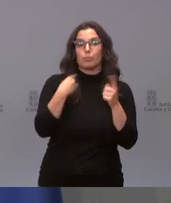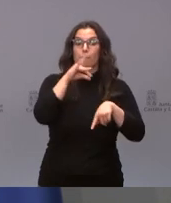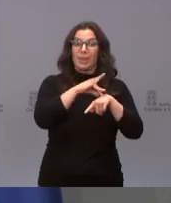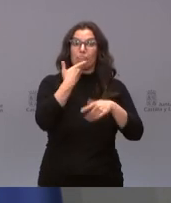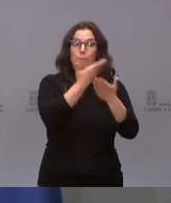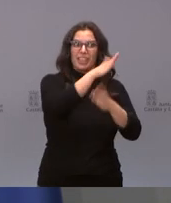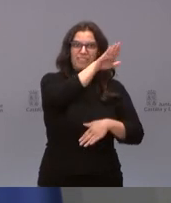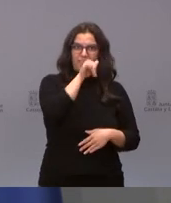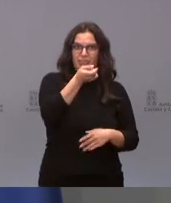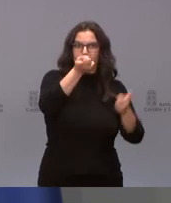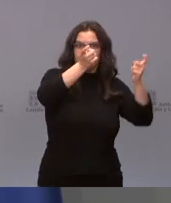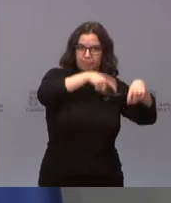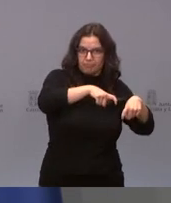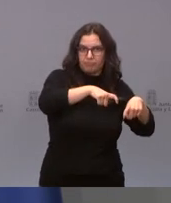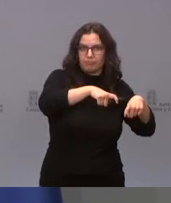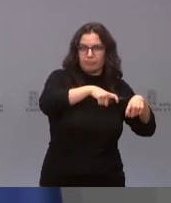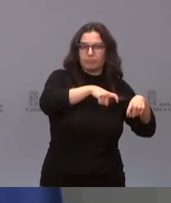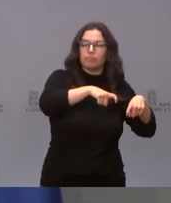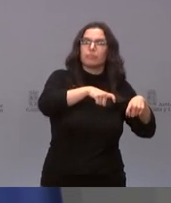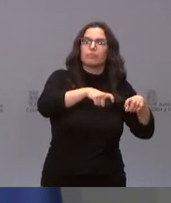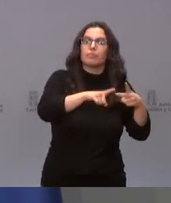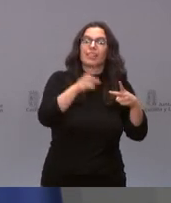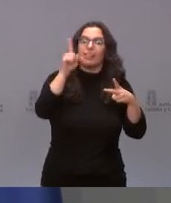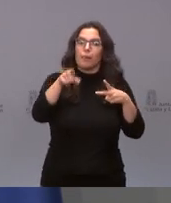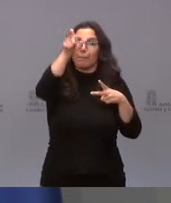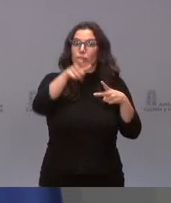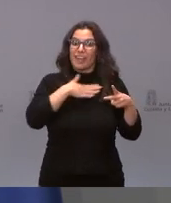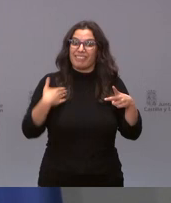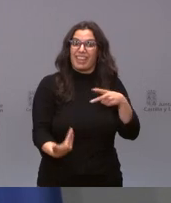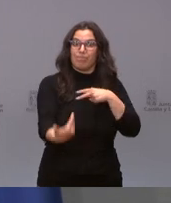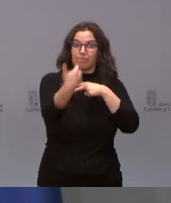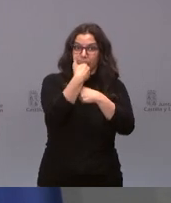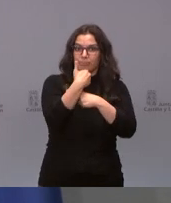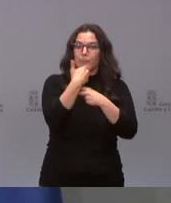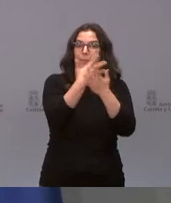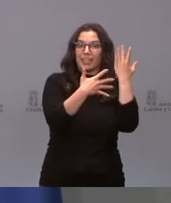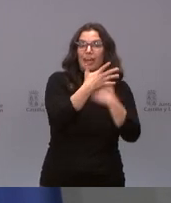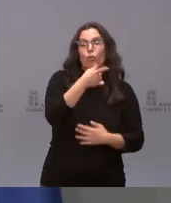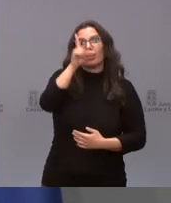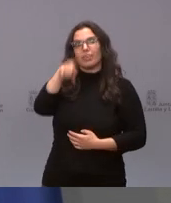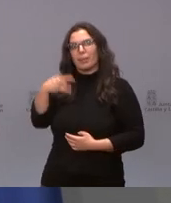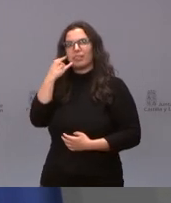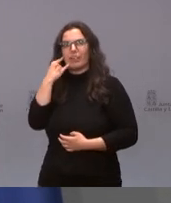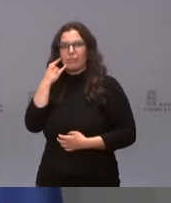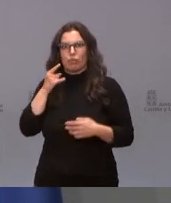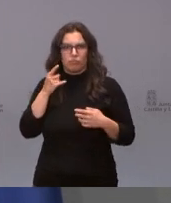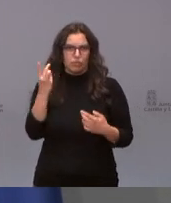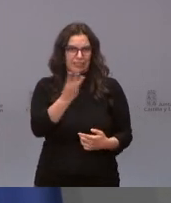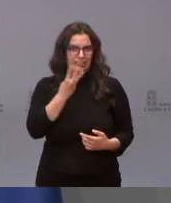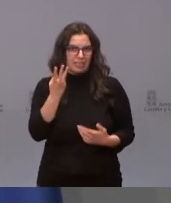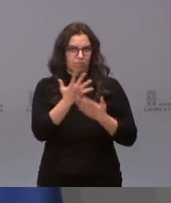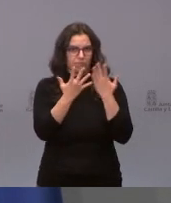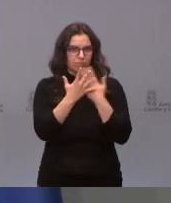la presencialidad pedida por el paciente junto con mantener la telefónica pero